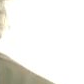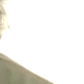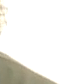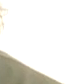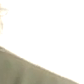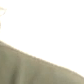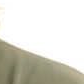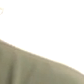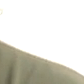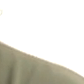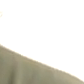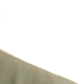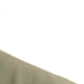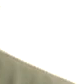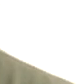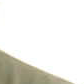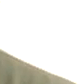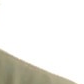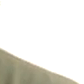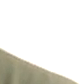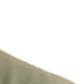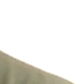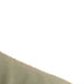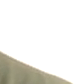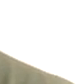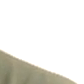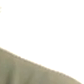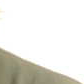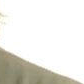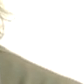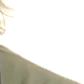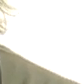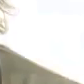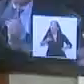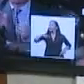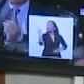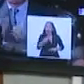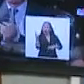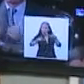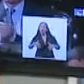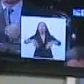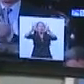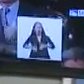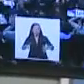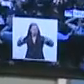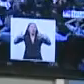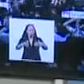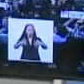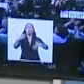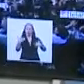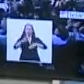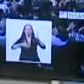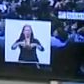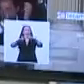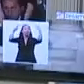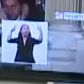otros mal. Yo creo que efectivamente el tema central que él se tiene que enfrentar ahora es con un Estado que